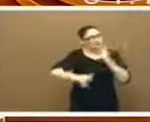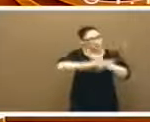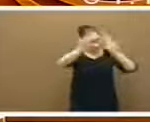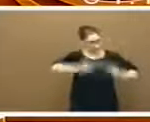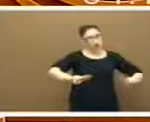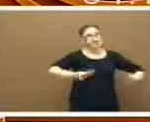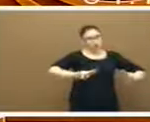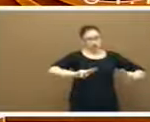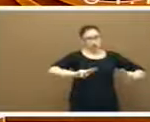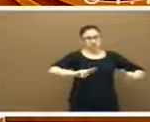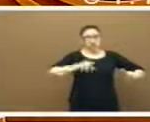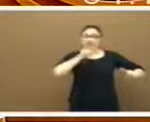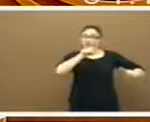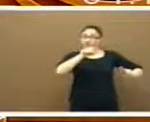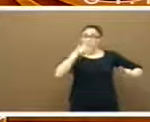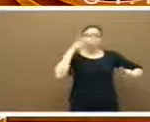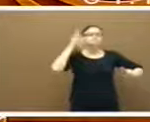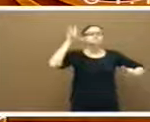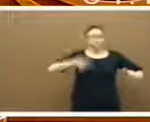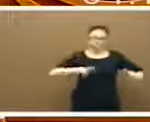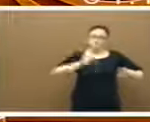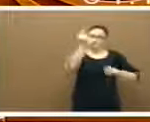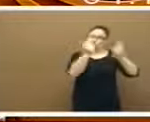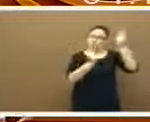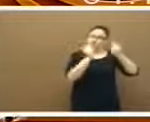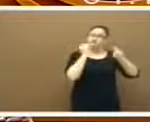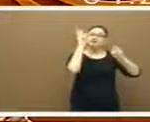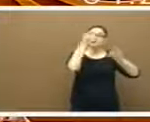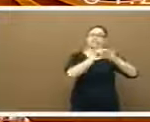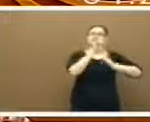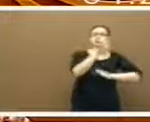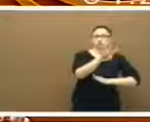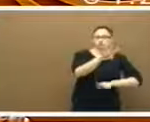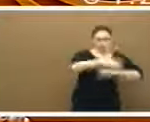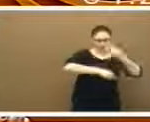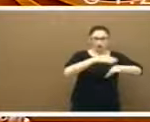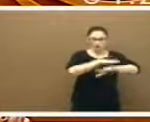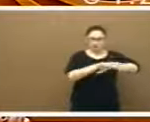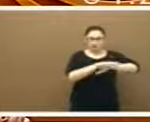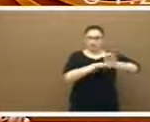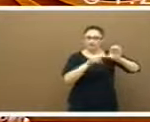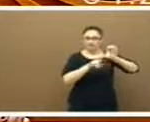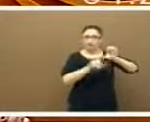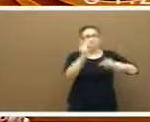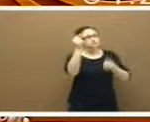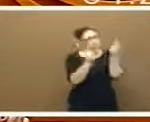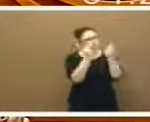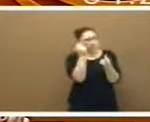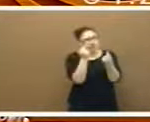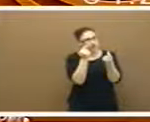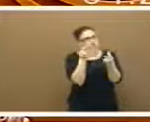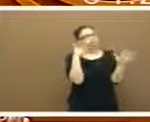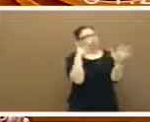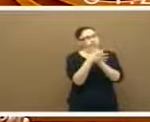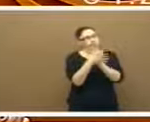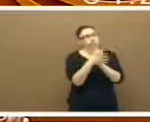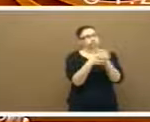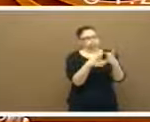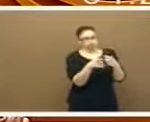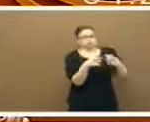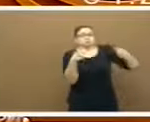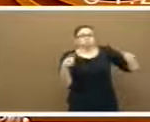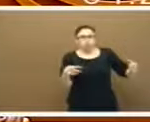internacional, tenemos que reconocer que el presupuesto del 2014, el presupuesto que elabora el Gobierno de Extremadura, es un presupuesto en el que supone un incremento notable respecto